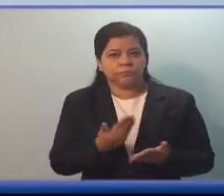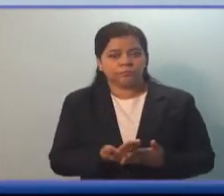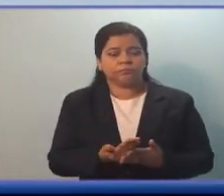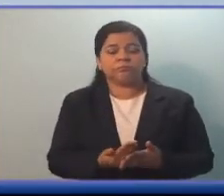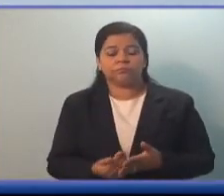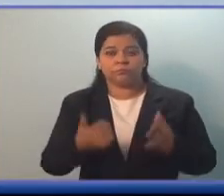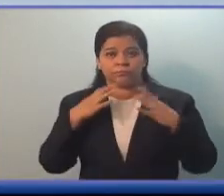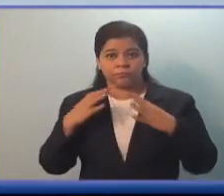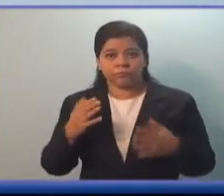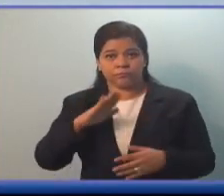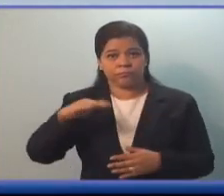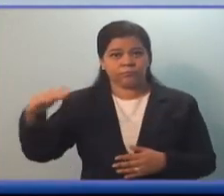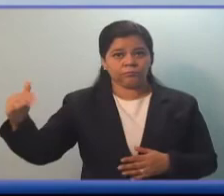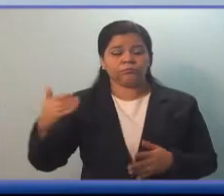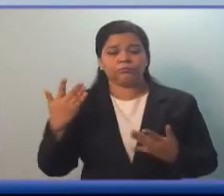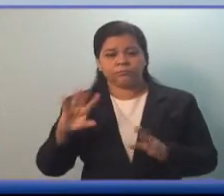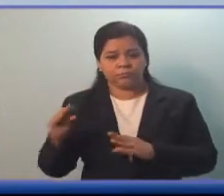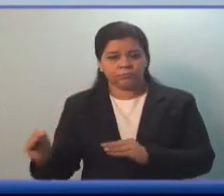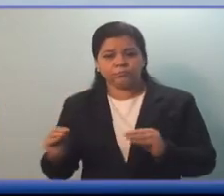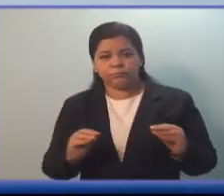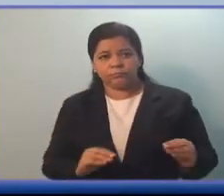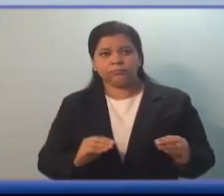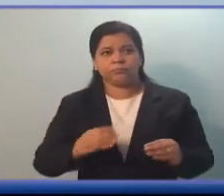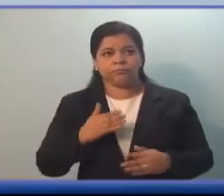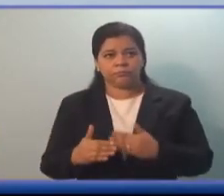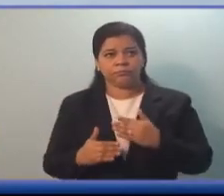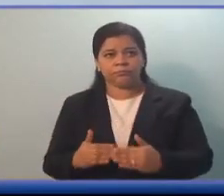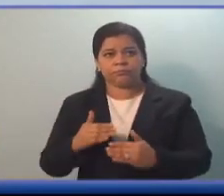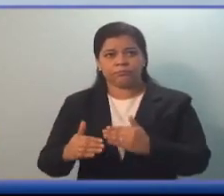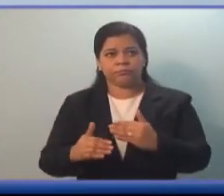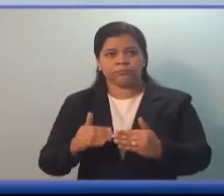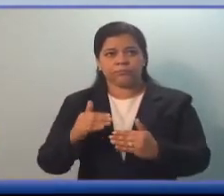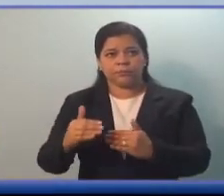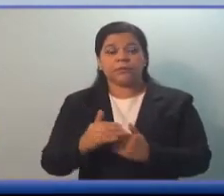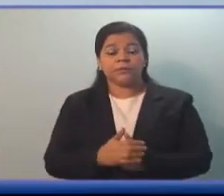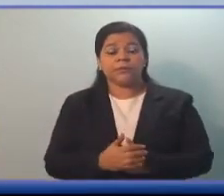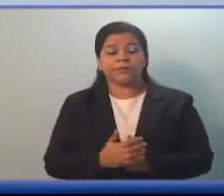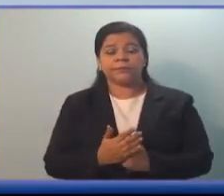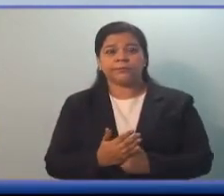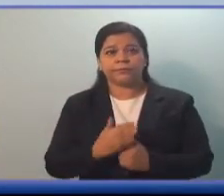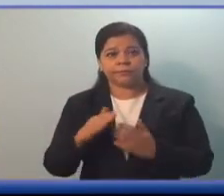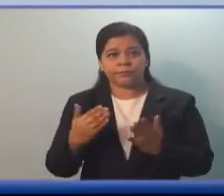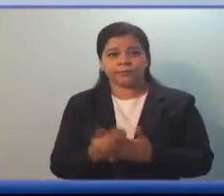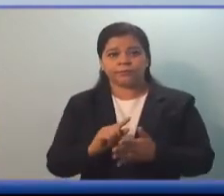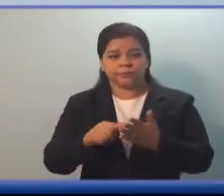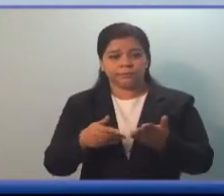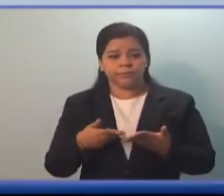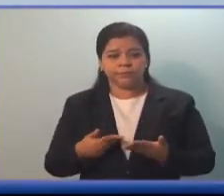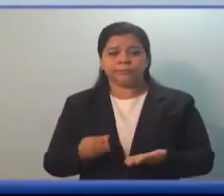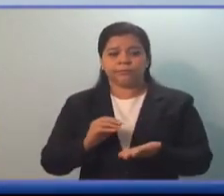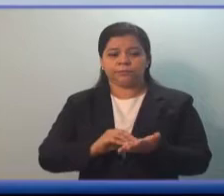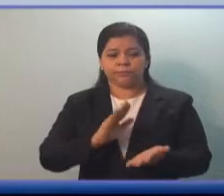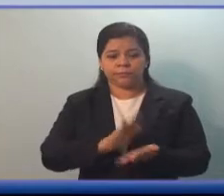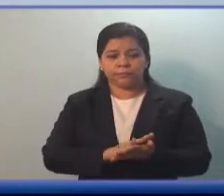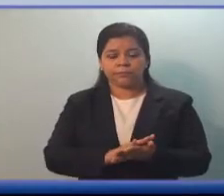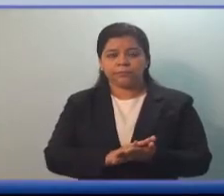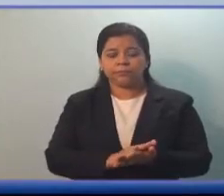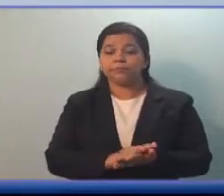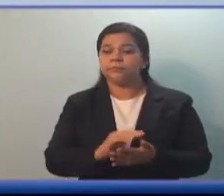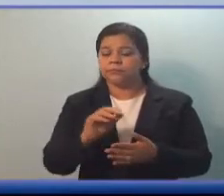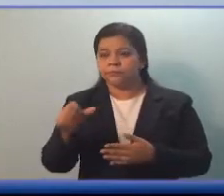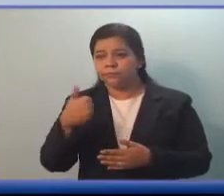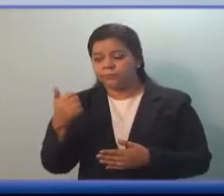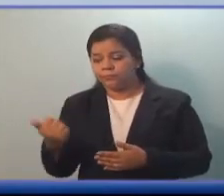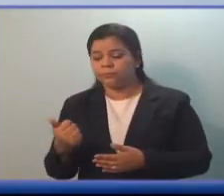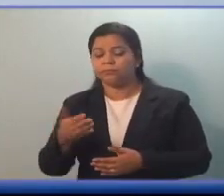dando cumplimiento o qué medidas o qué progreso ha habido en la materia de los derechos contenidos en ese tratado. Y hay otro